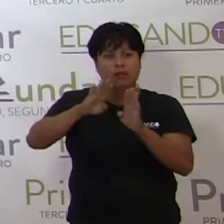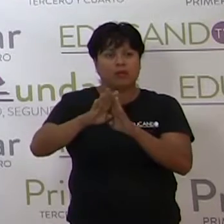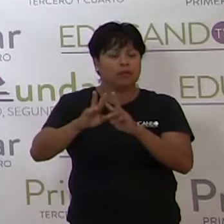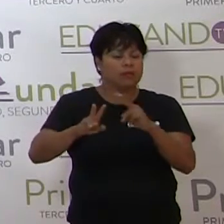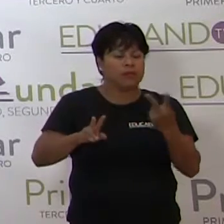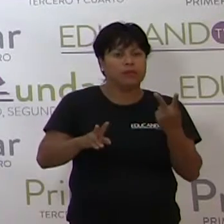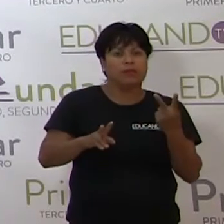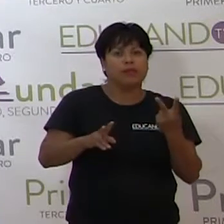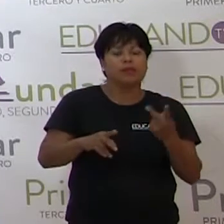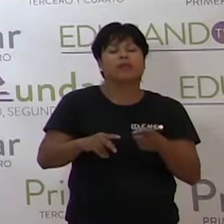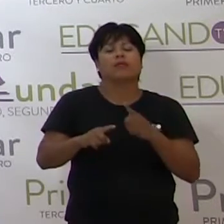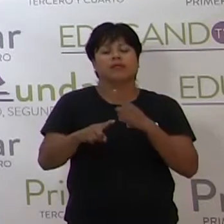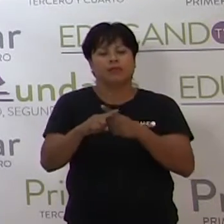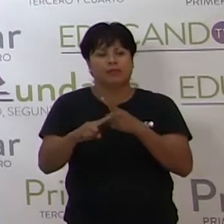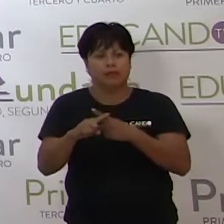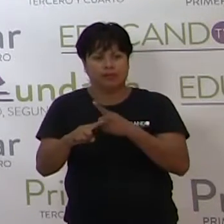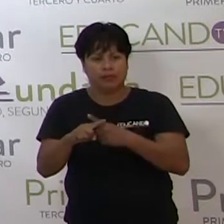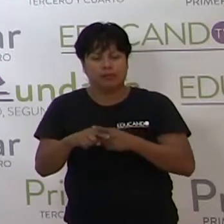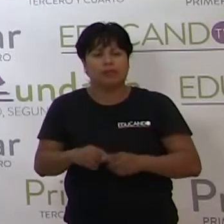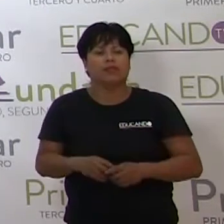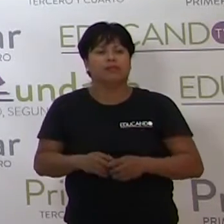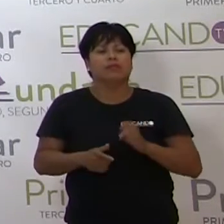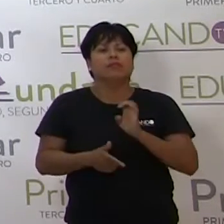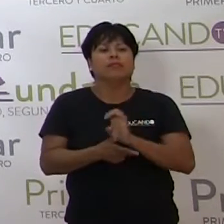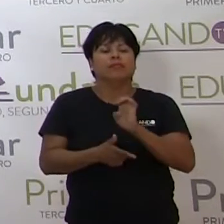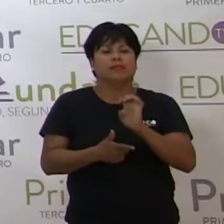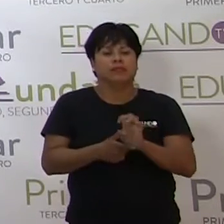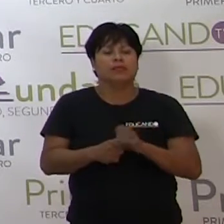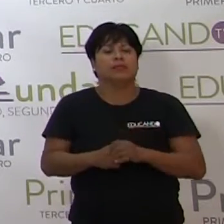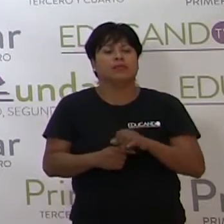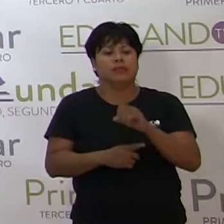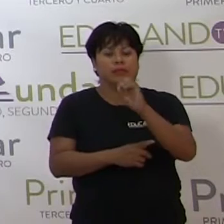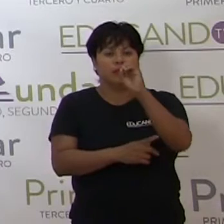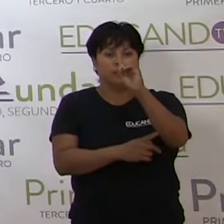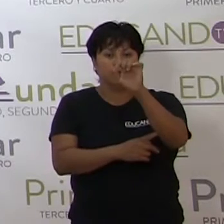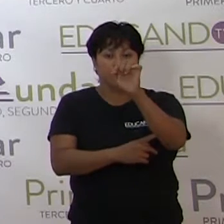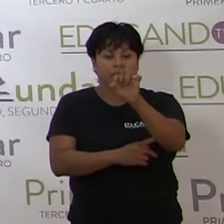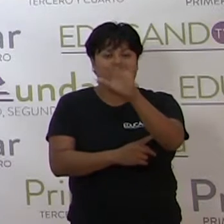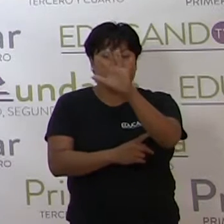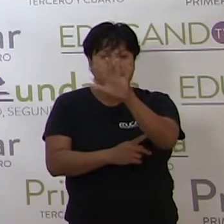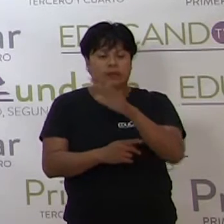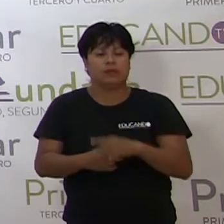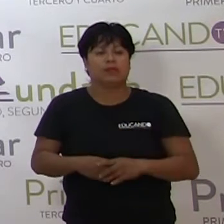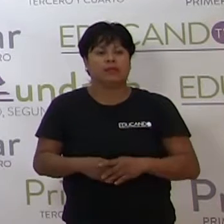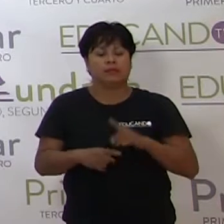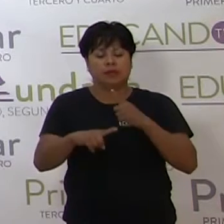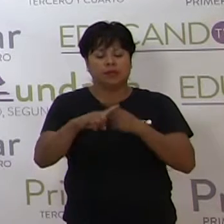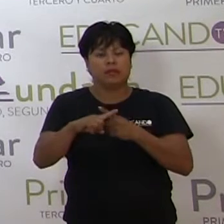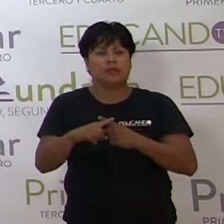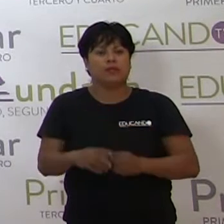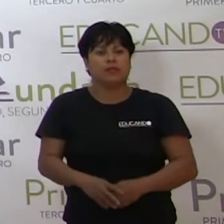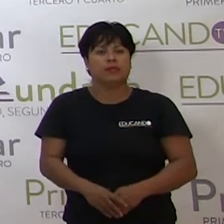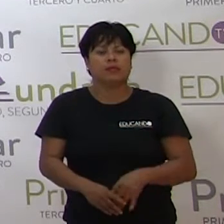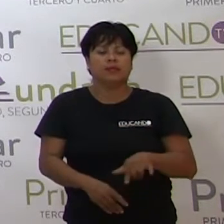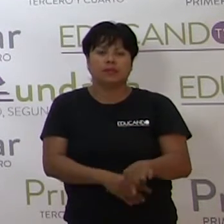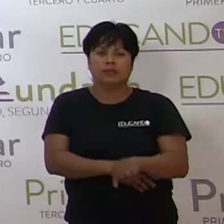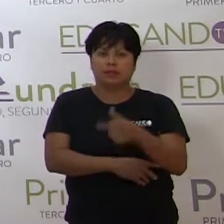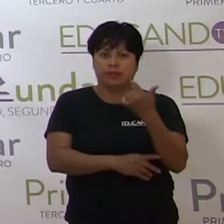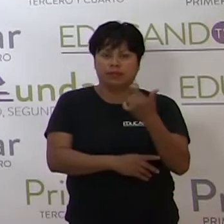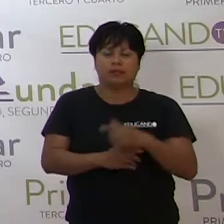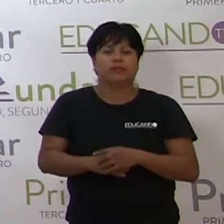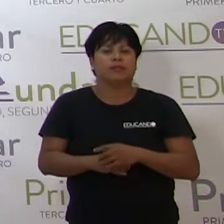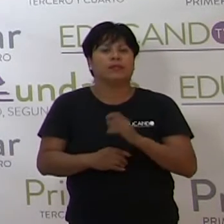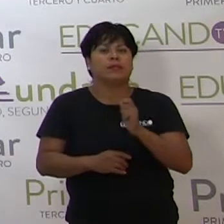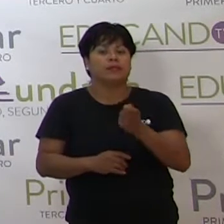lado? Multiplicando. Entonces, 0.5 por 12